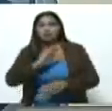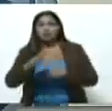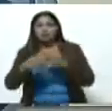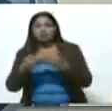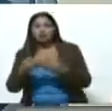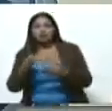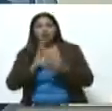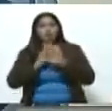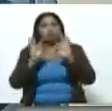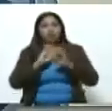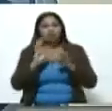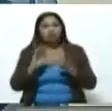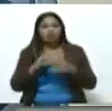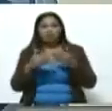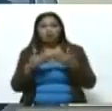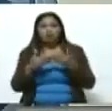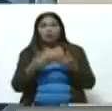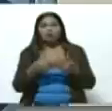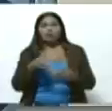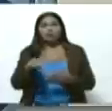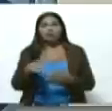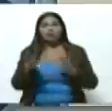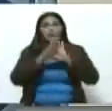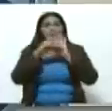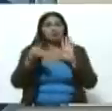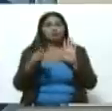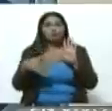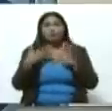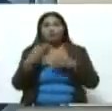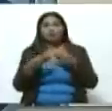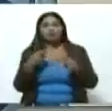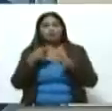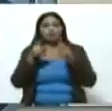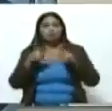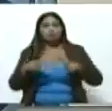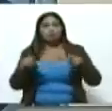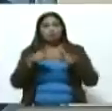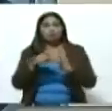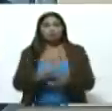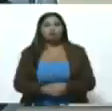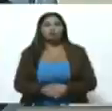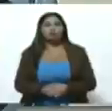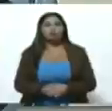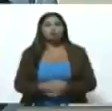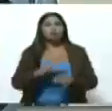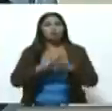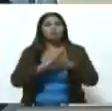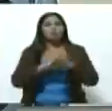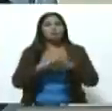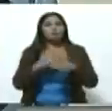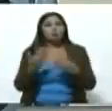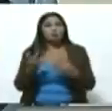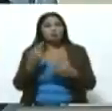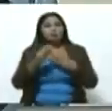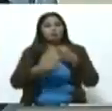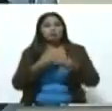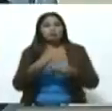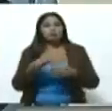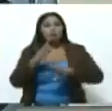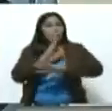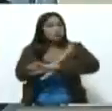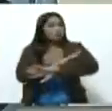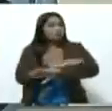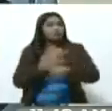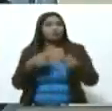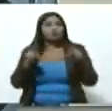ejemplar de un Estado de Derecho que puede regir en una nación, puesto que si así actúan, nada más y